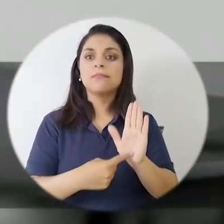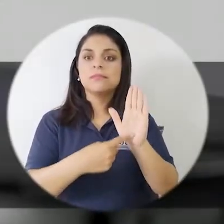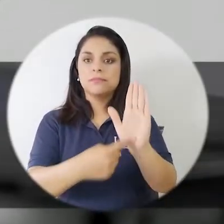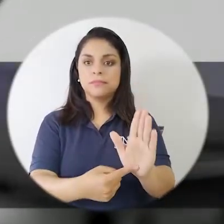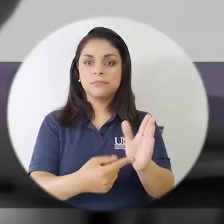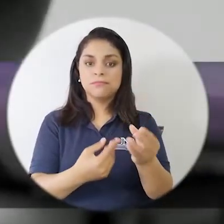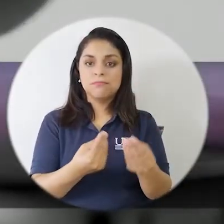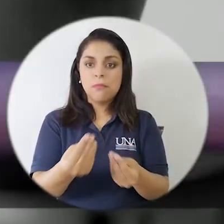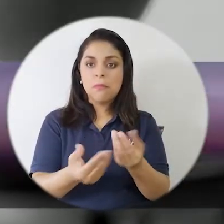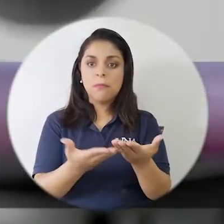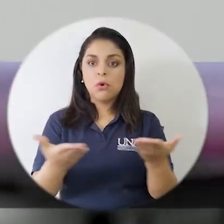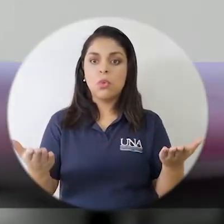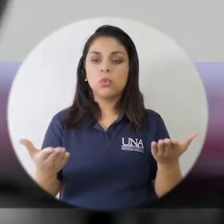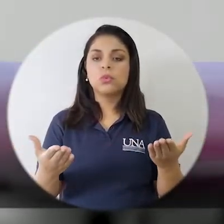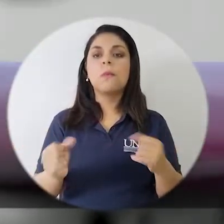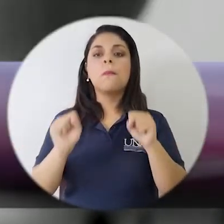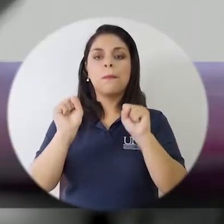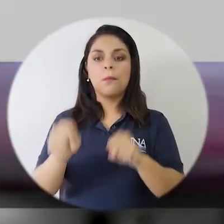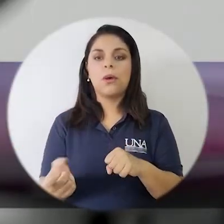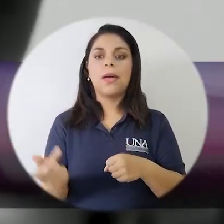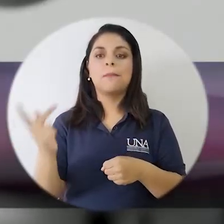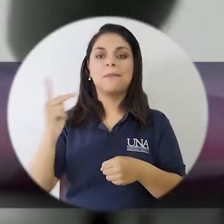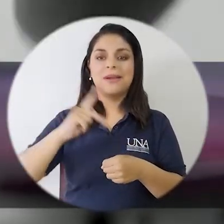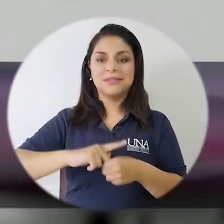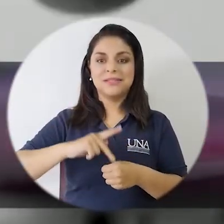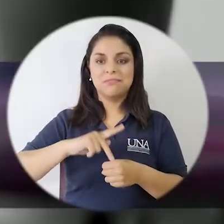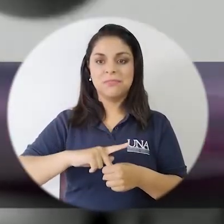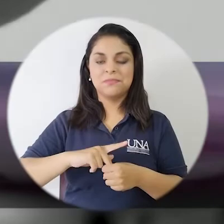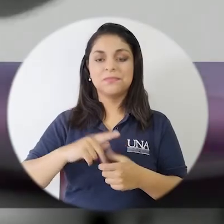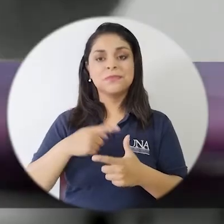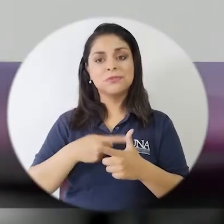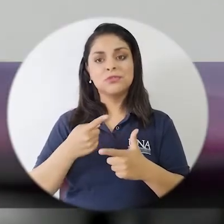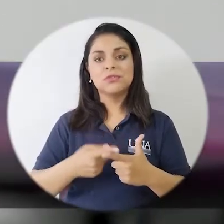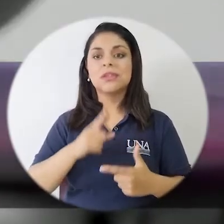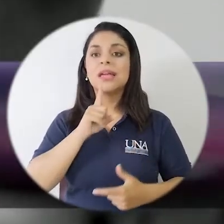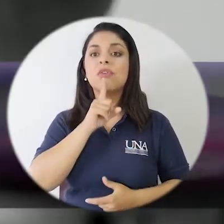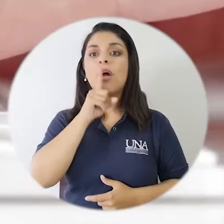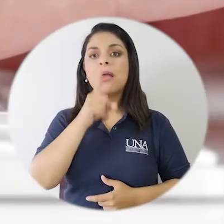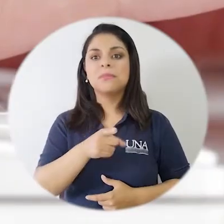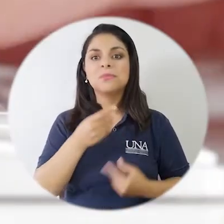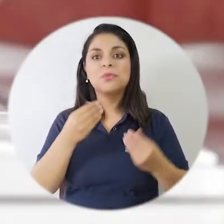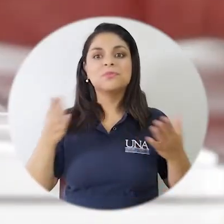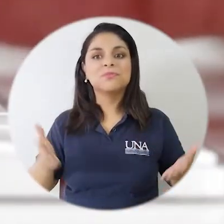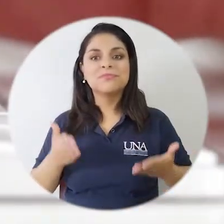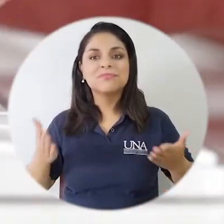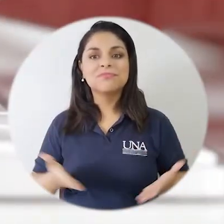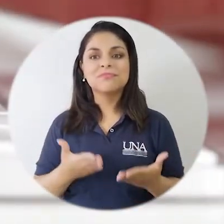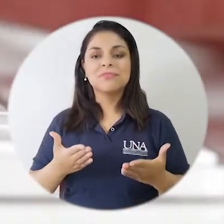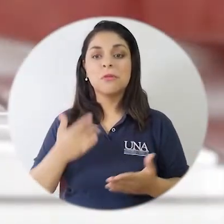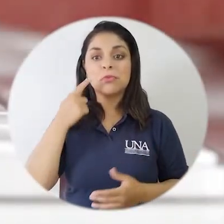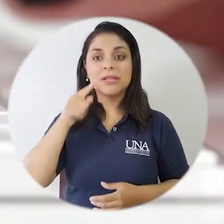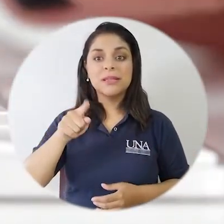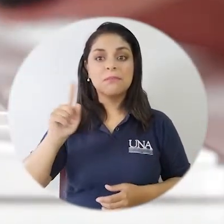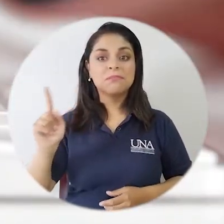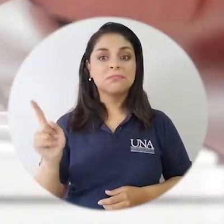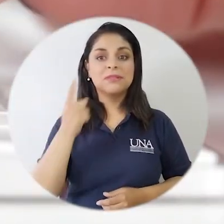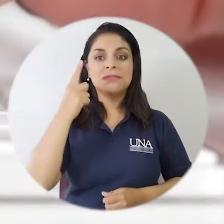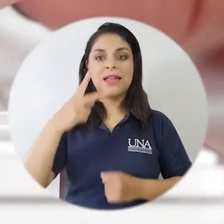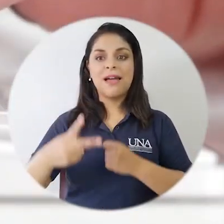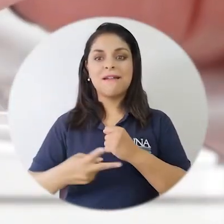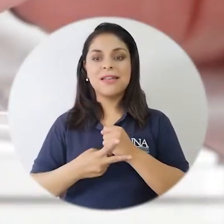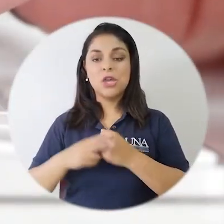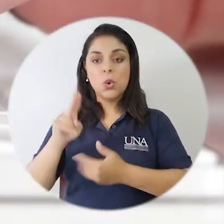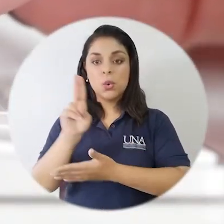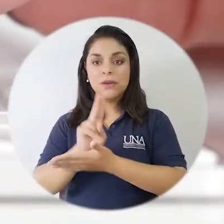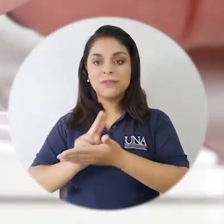puedan presentar un producto de esta índole puedan participar. Entonces, realmente estamos muy entusiasmados, porque es la